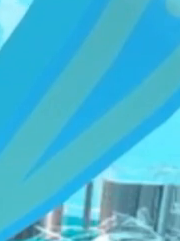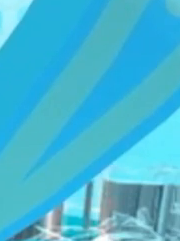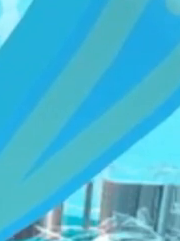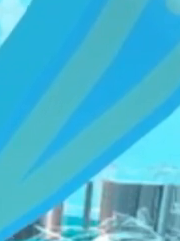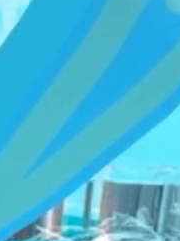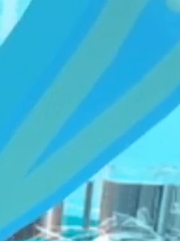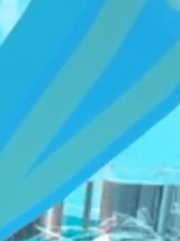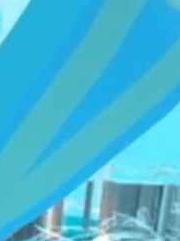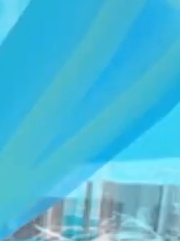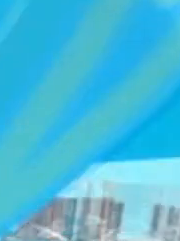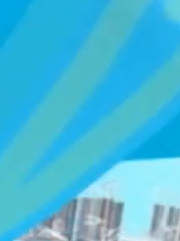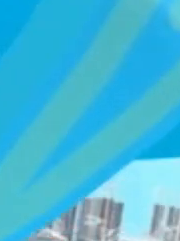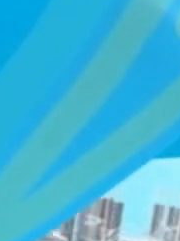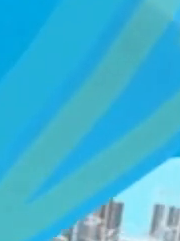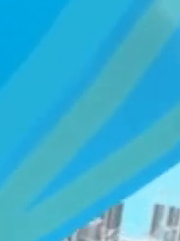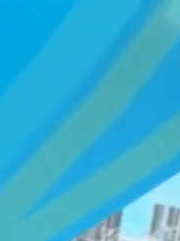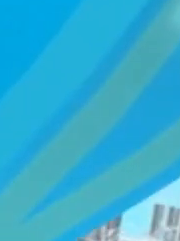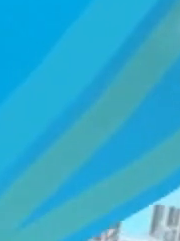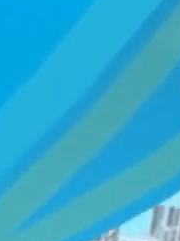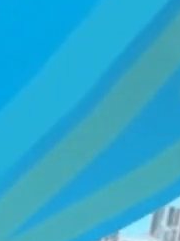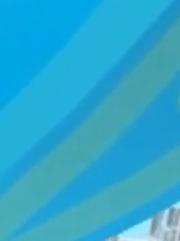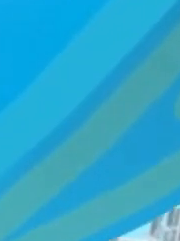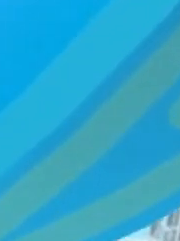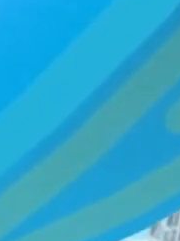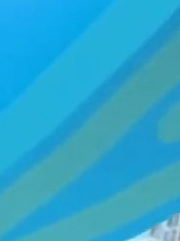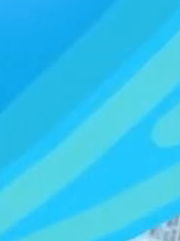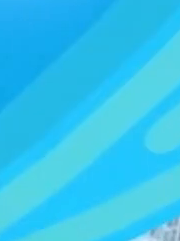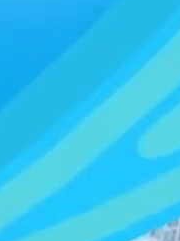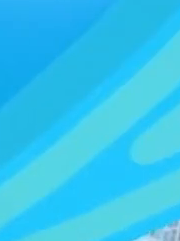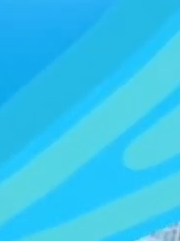Banco Popular presentó El Tipo de Cambio.